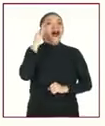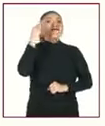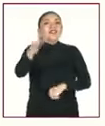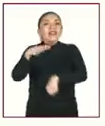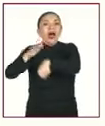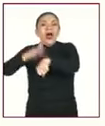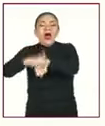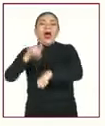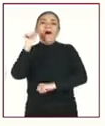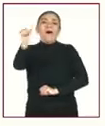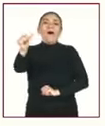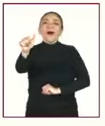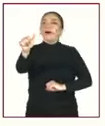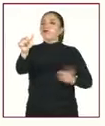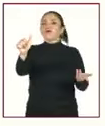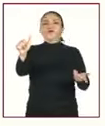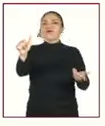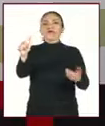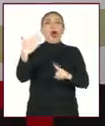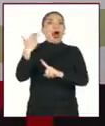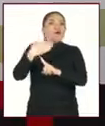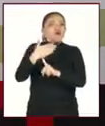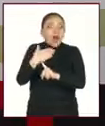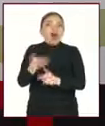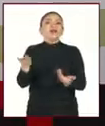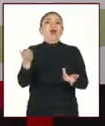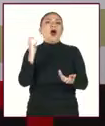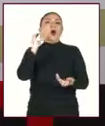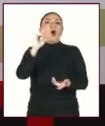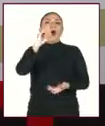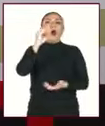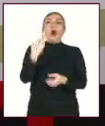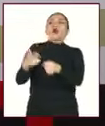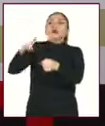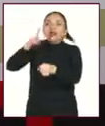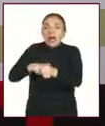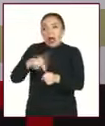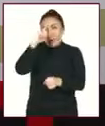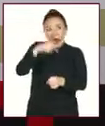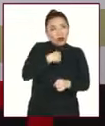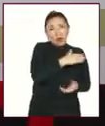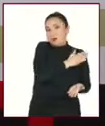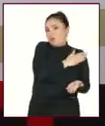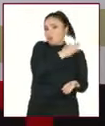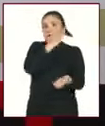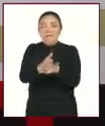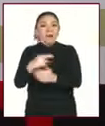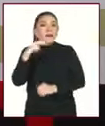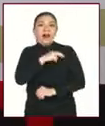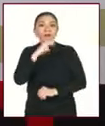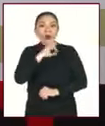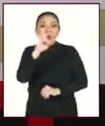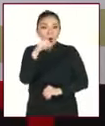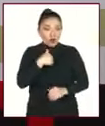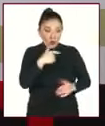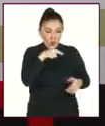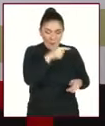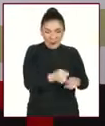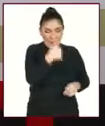a una ambulancia o un centro donde podamos acudir en ese momento, ya que hayamos